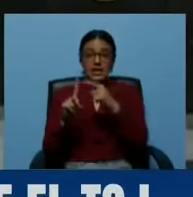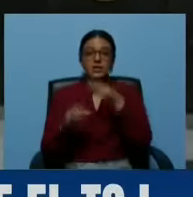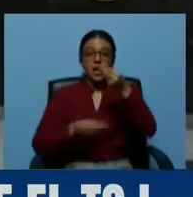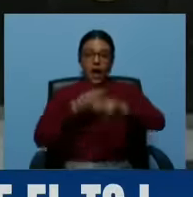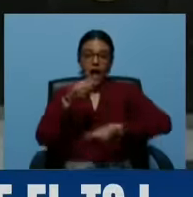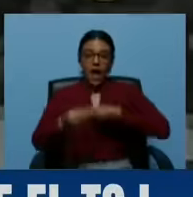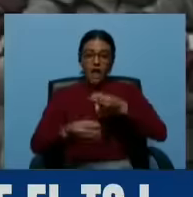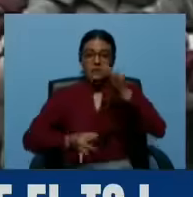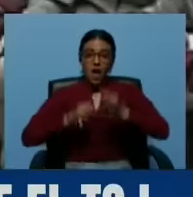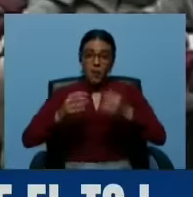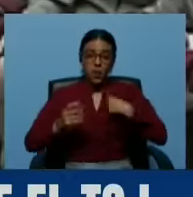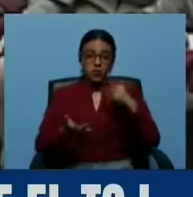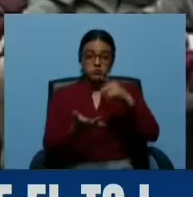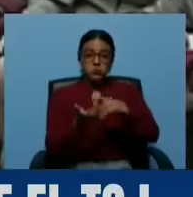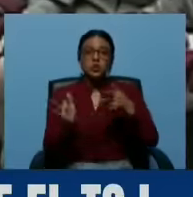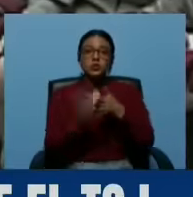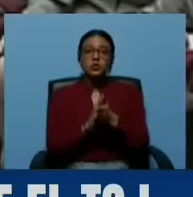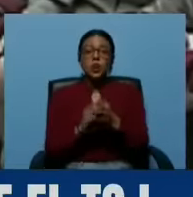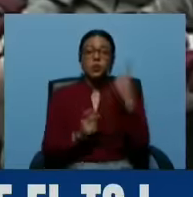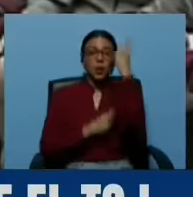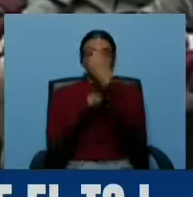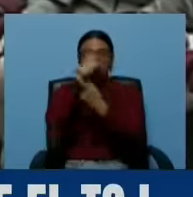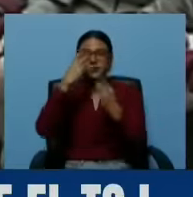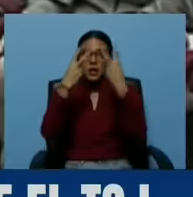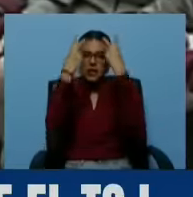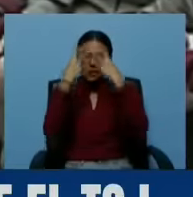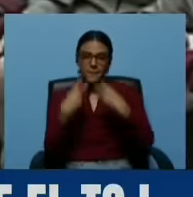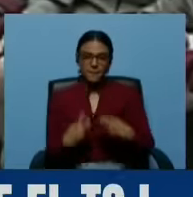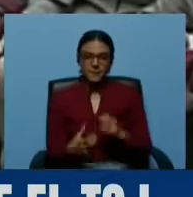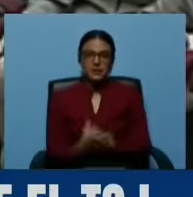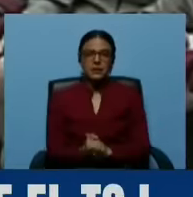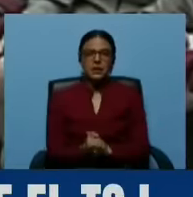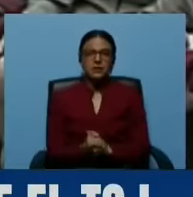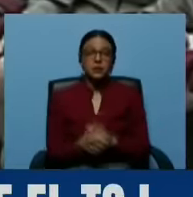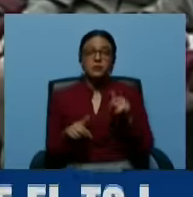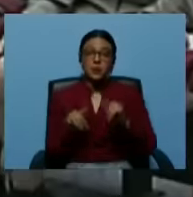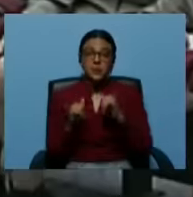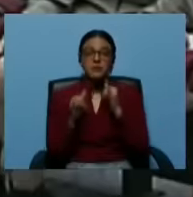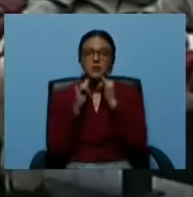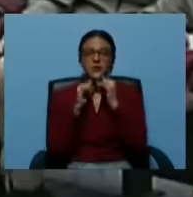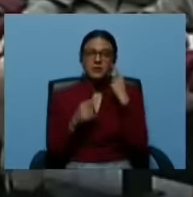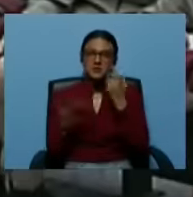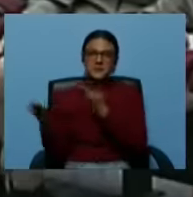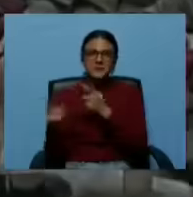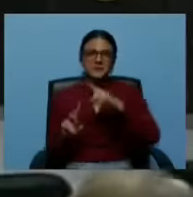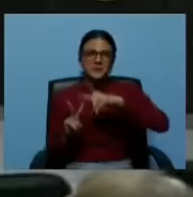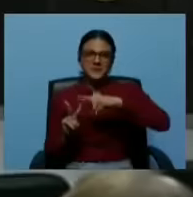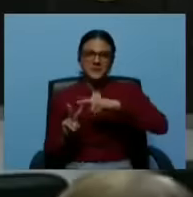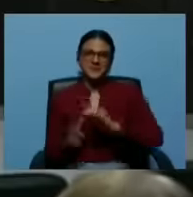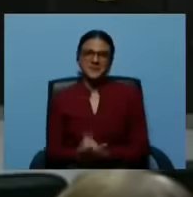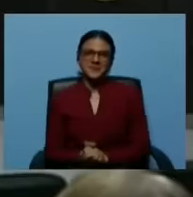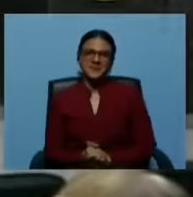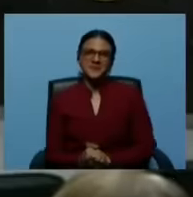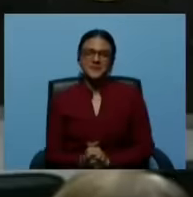políticos Soluciones por Venezuela ante la sala electoral del Tribunal Supremo de Justicia. Con esta información retornamos el contacto. Adelante.